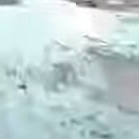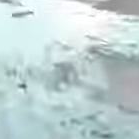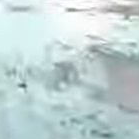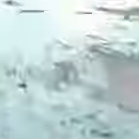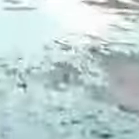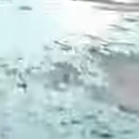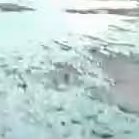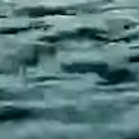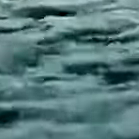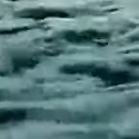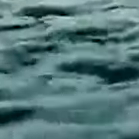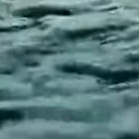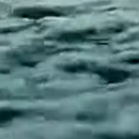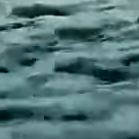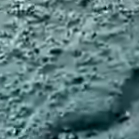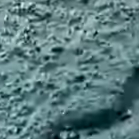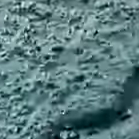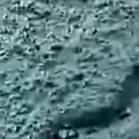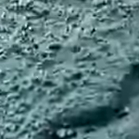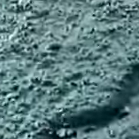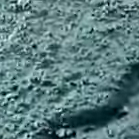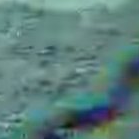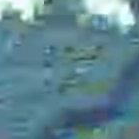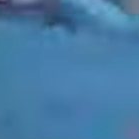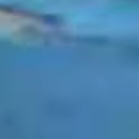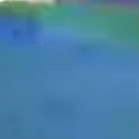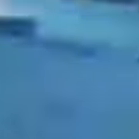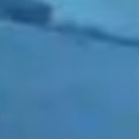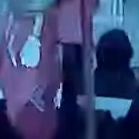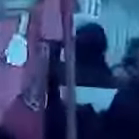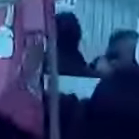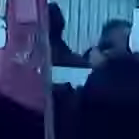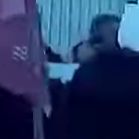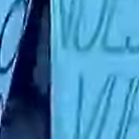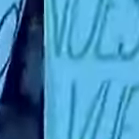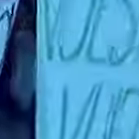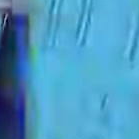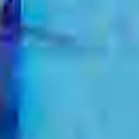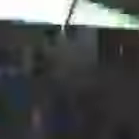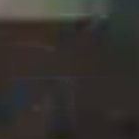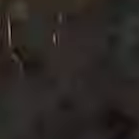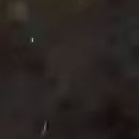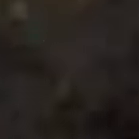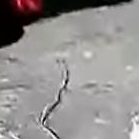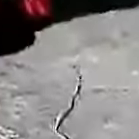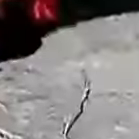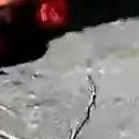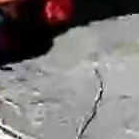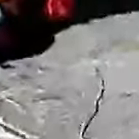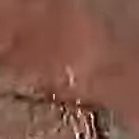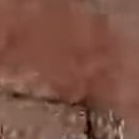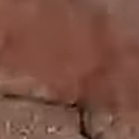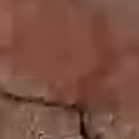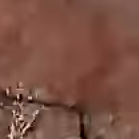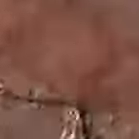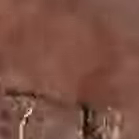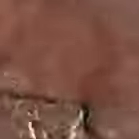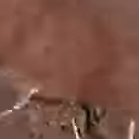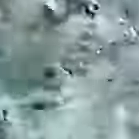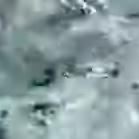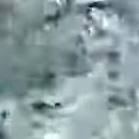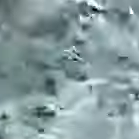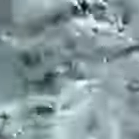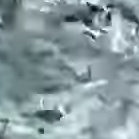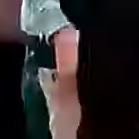copiosa. Una fuga tremenda de agua que son 3 meses. Las denuncias no paran. Esto es un desperdicio de líquido